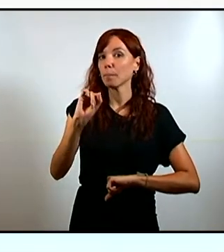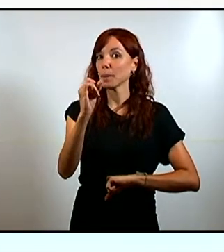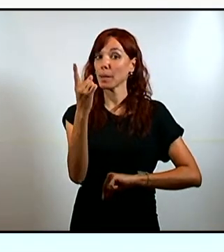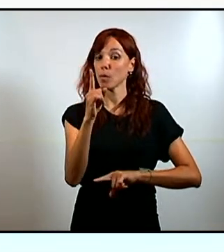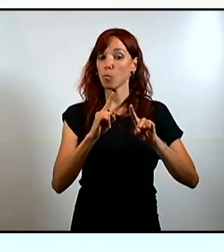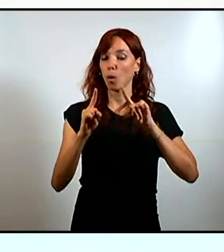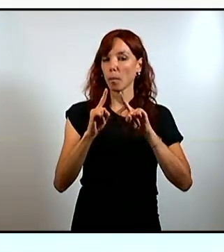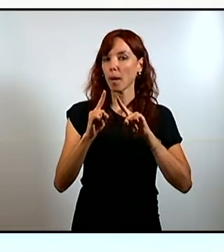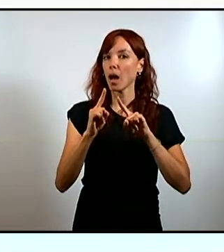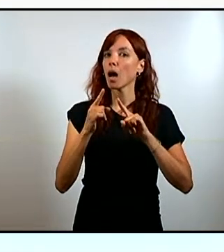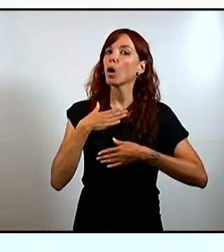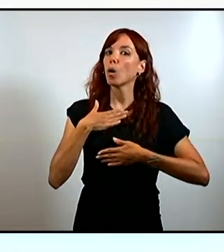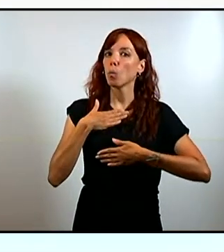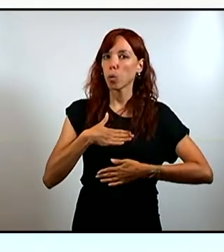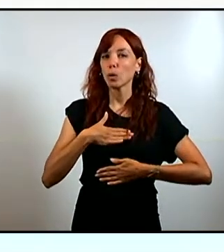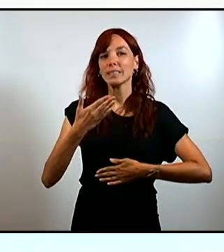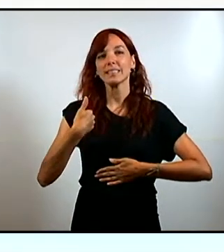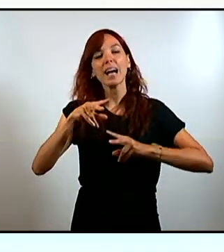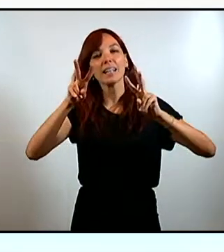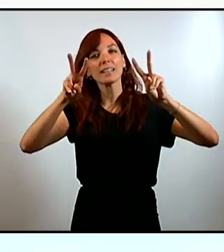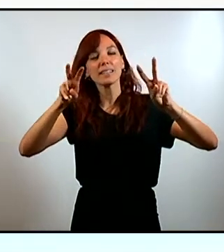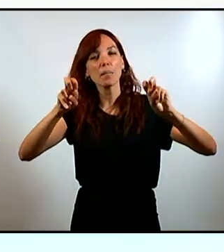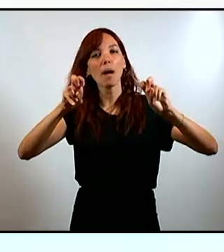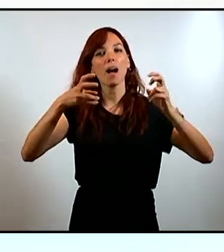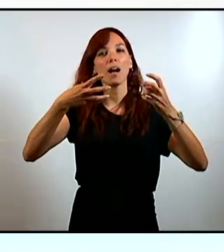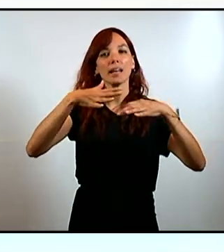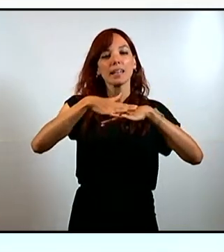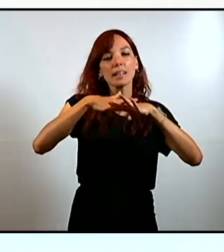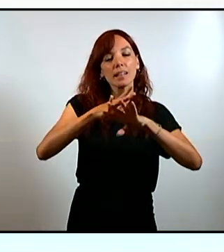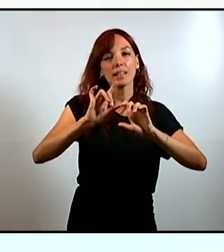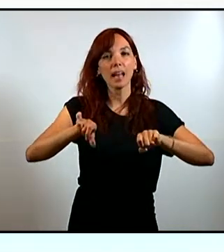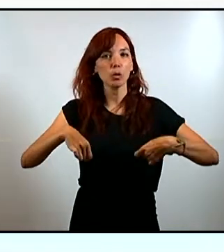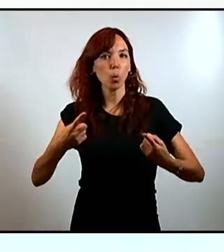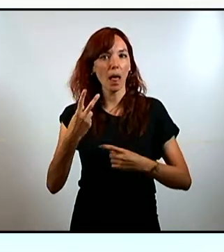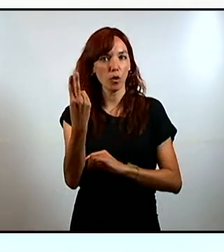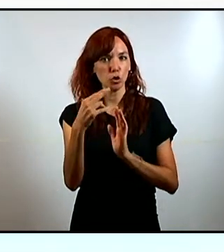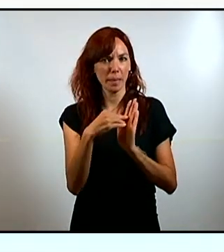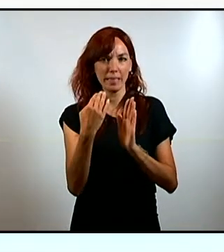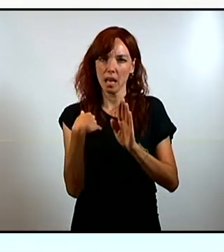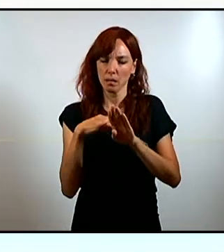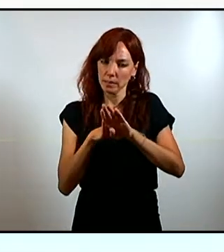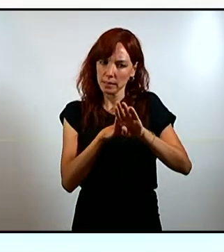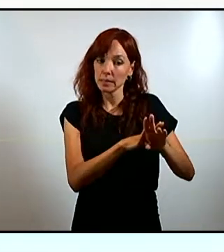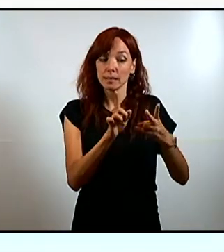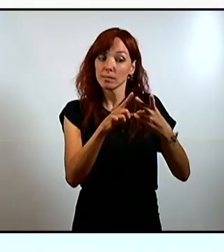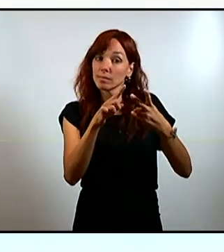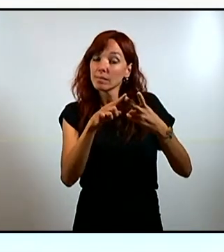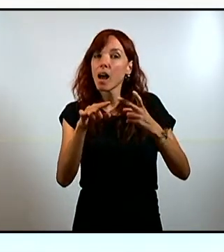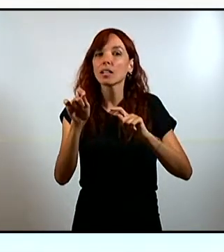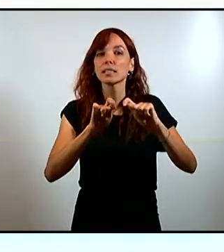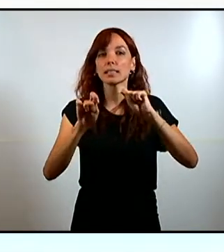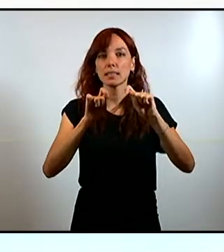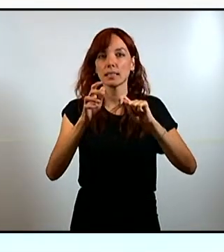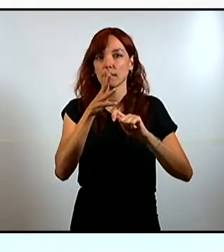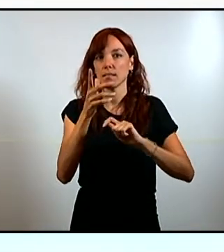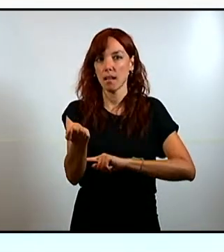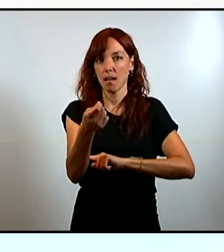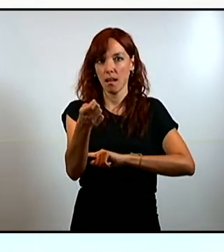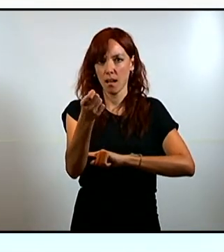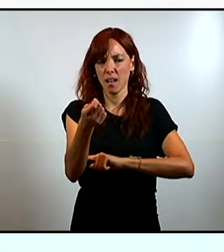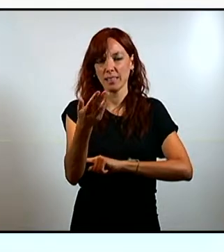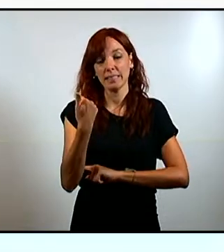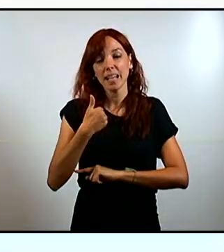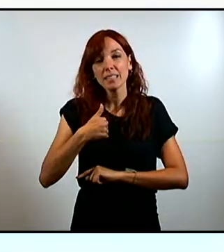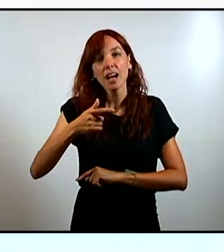el tema de Natura 2000 y la biodiversidad. Hay otro componente importantísimo, que es la Asociación de Regantes, que ellos están armando su